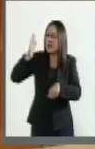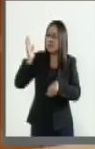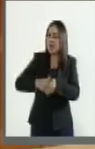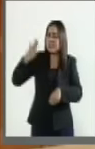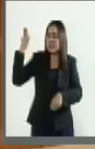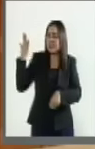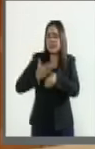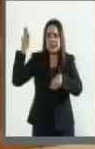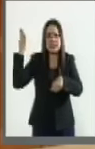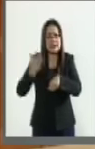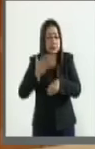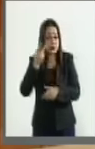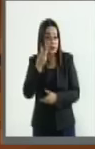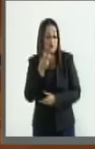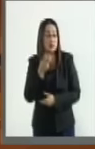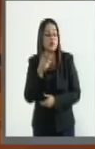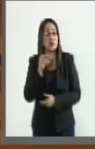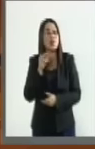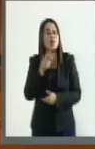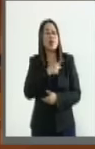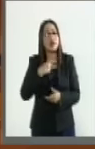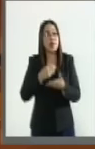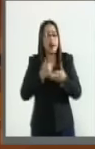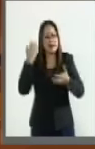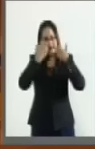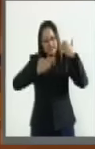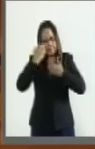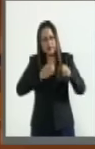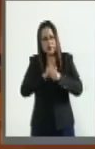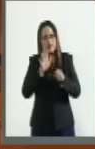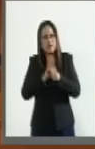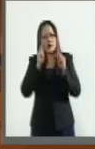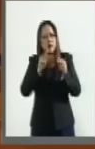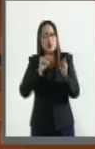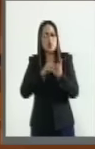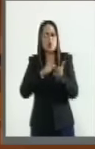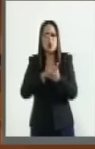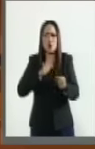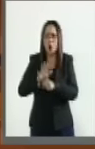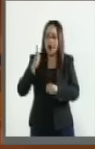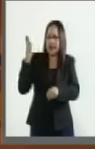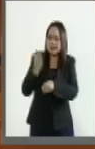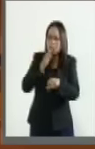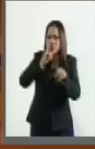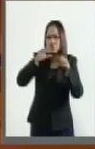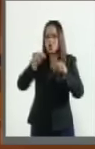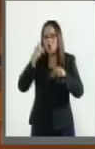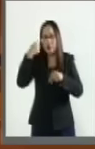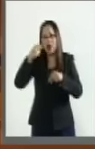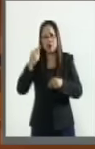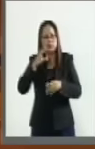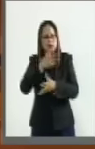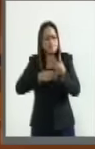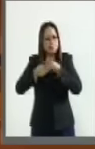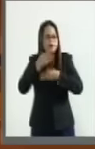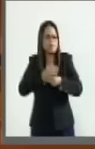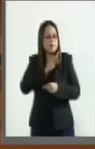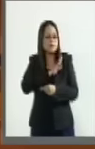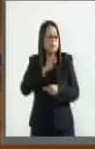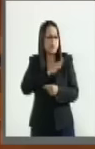o la severidad en el castigo, sino un estudio que revalorice y establezca un sistema de sanciones que sean proporcionales a la